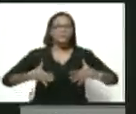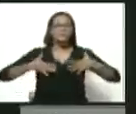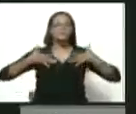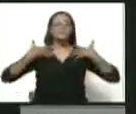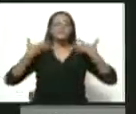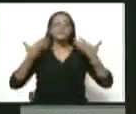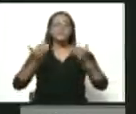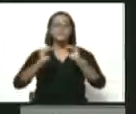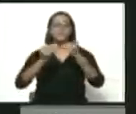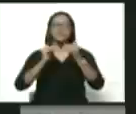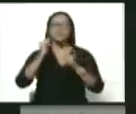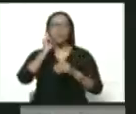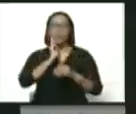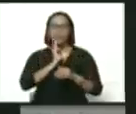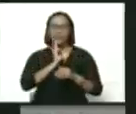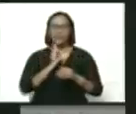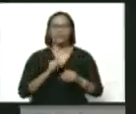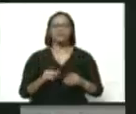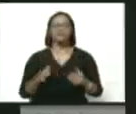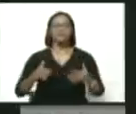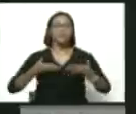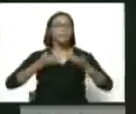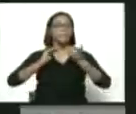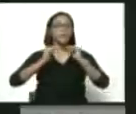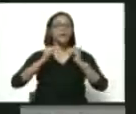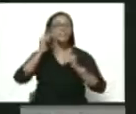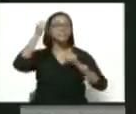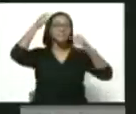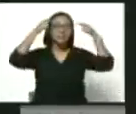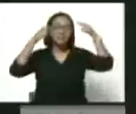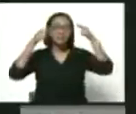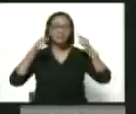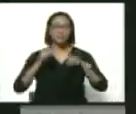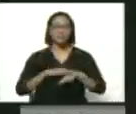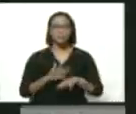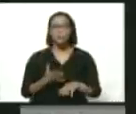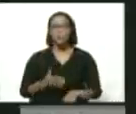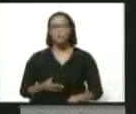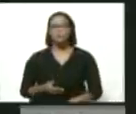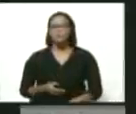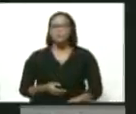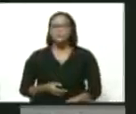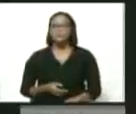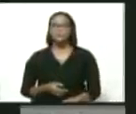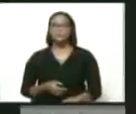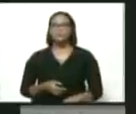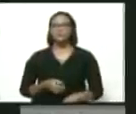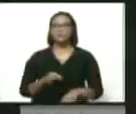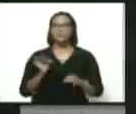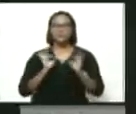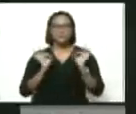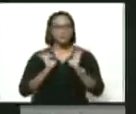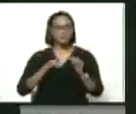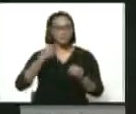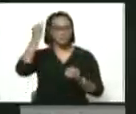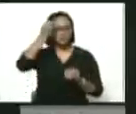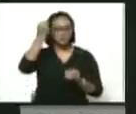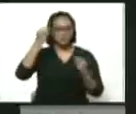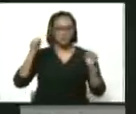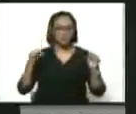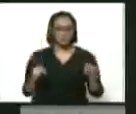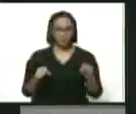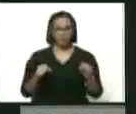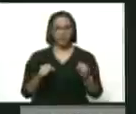moral bolivariana, de moral chavista, porque nadie puede pensar a estas alturas que